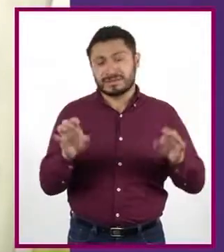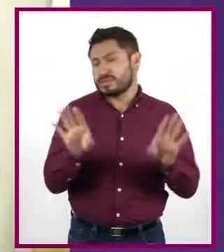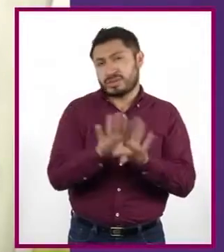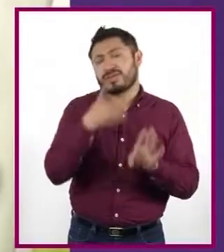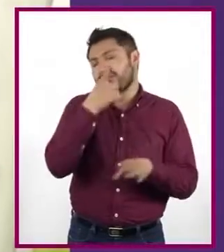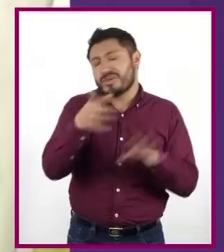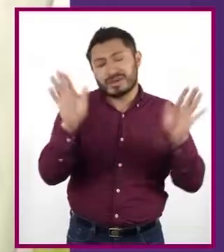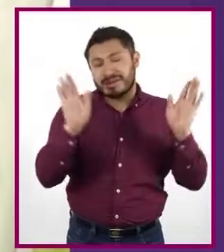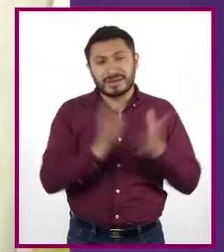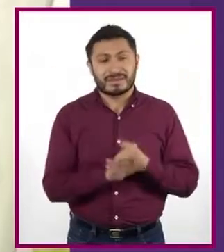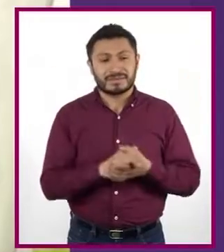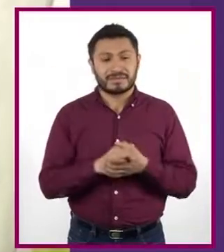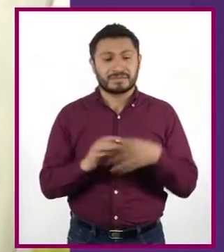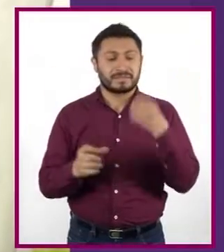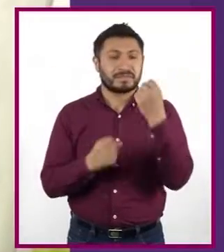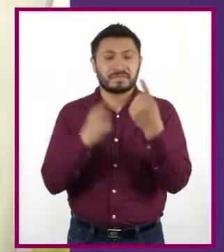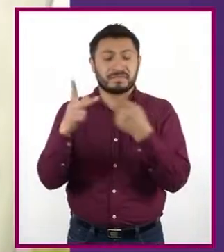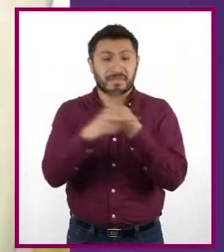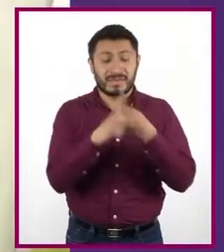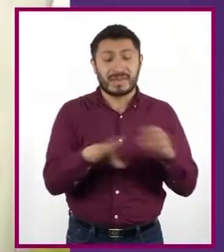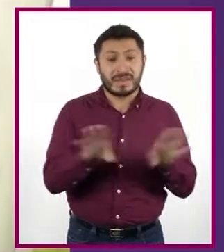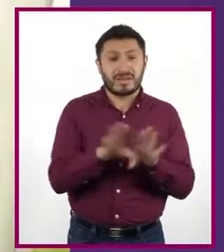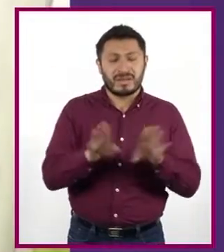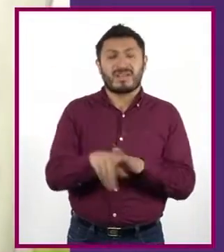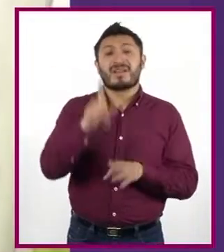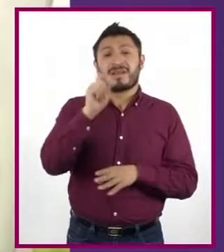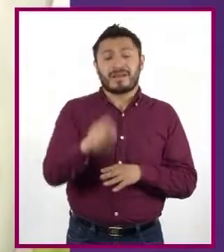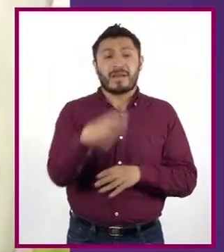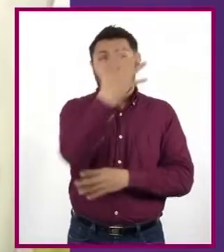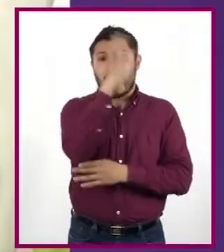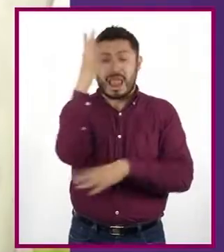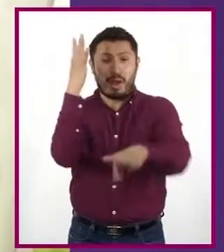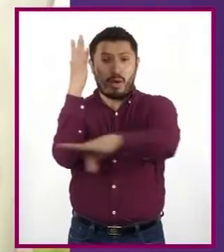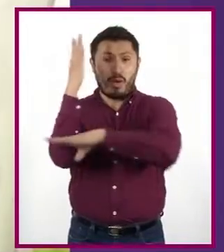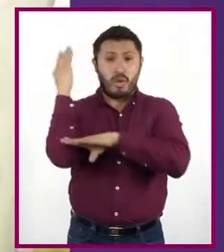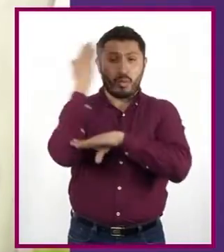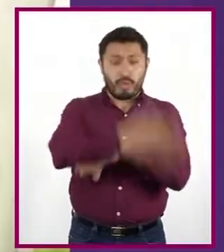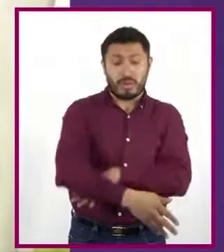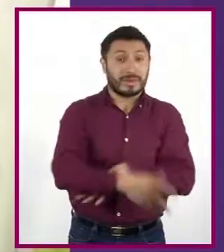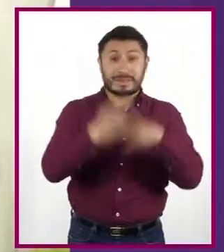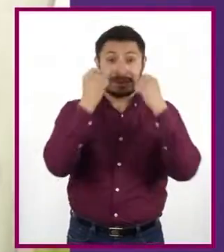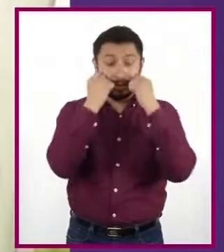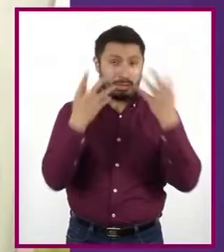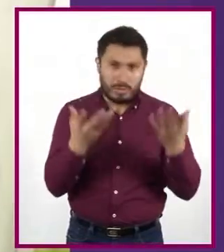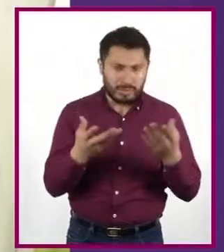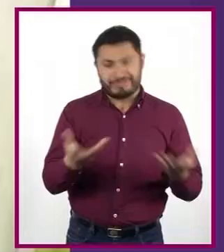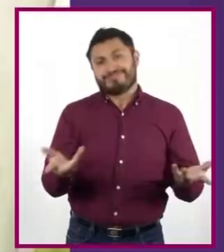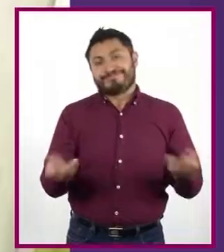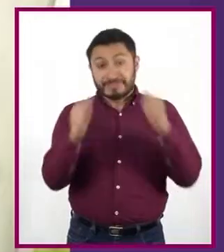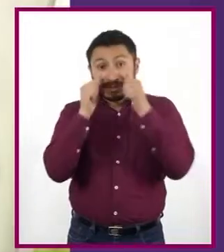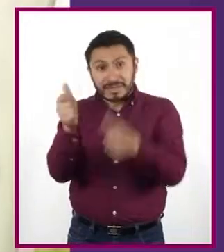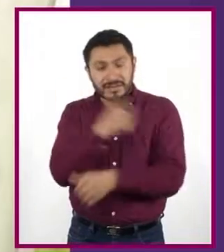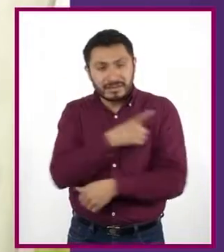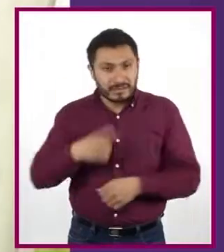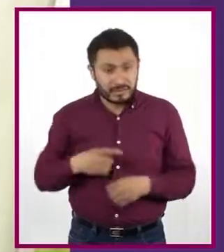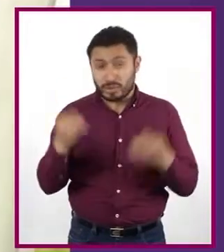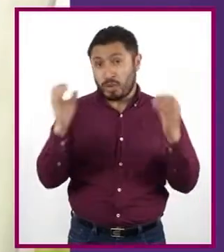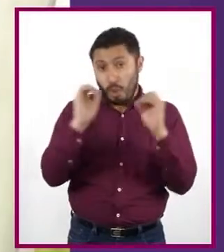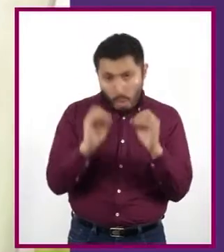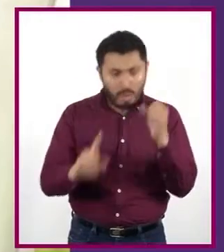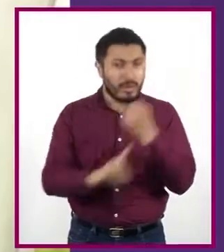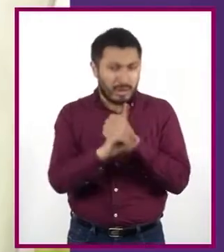digan en algunos países, producto de ¿qué? De la tala indiscriminada. O tenemos problemas también